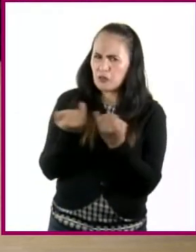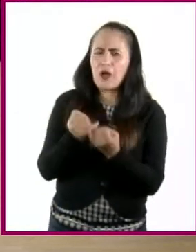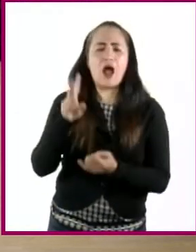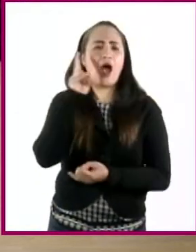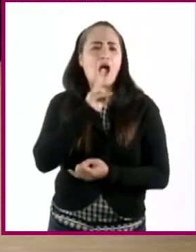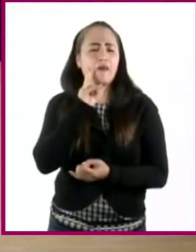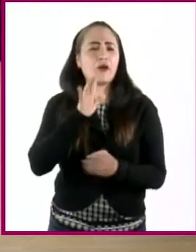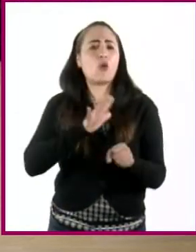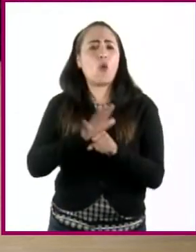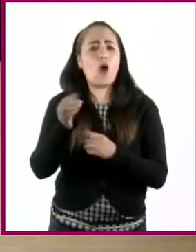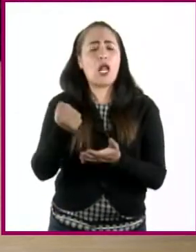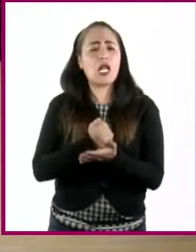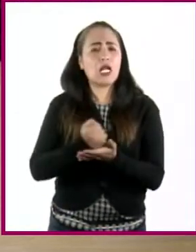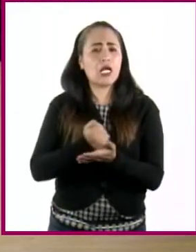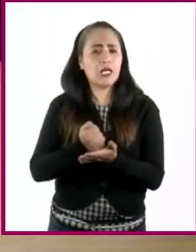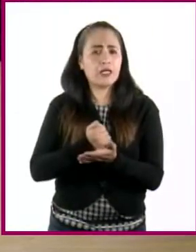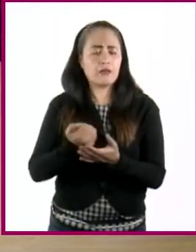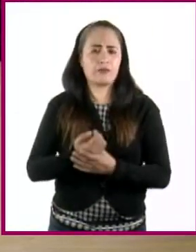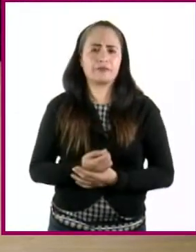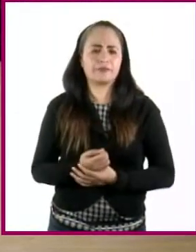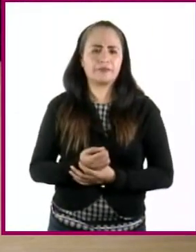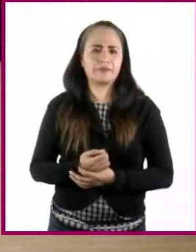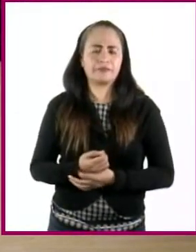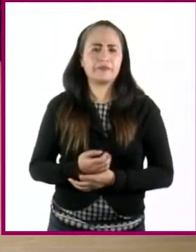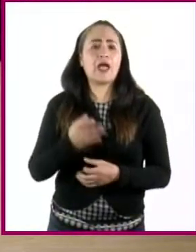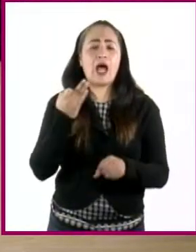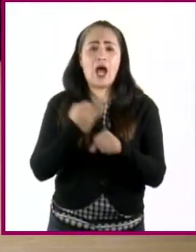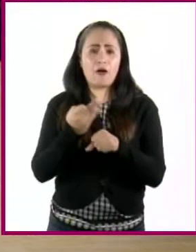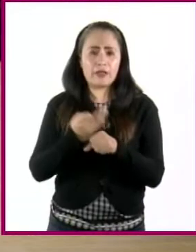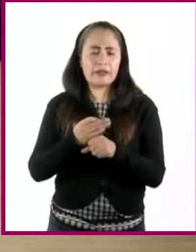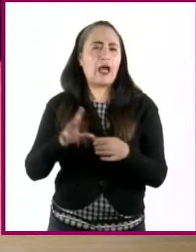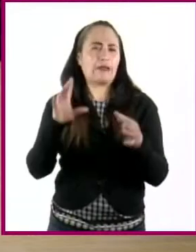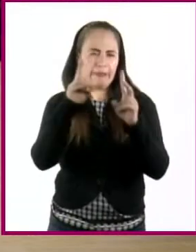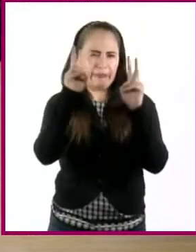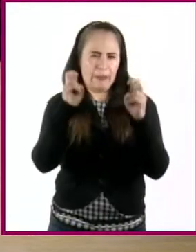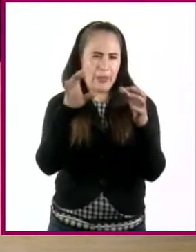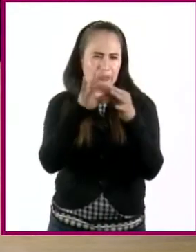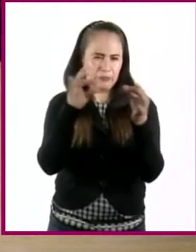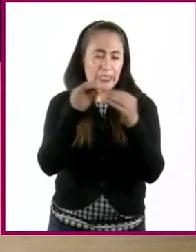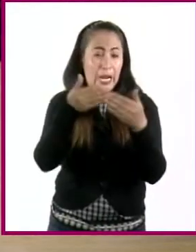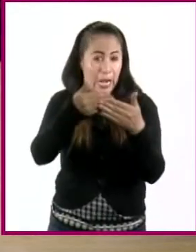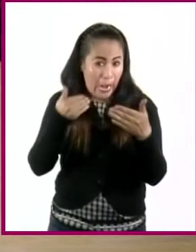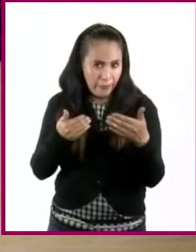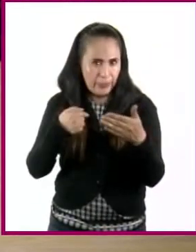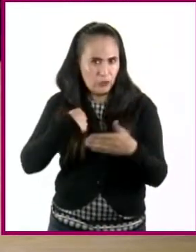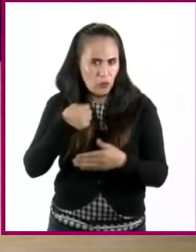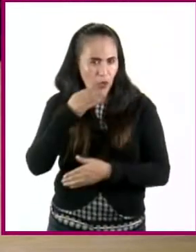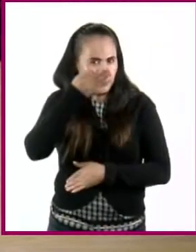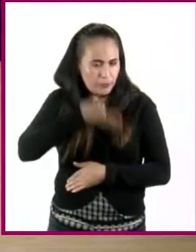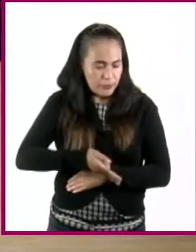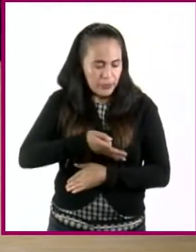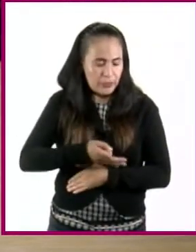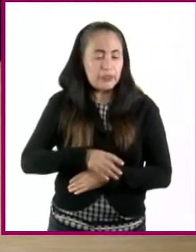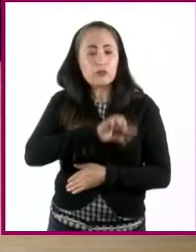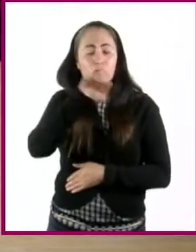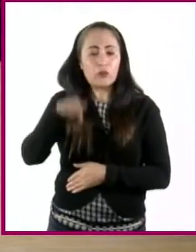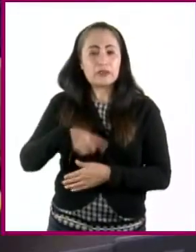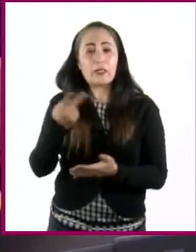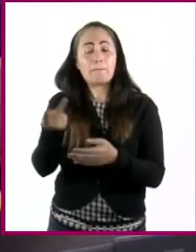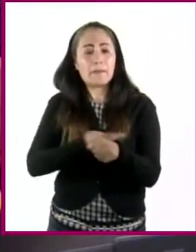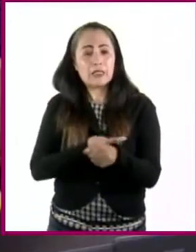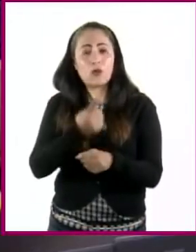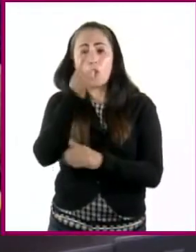nos va a ser conveniente. Hay un tema que me gustaría aclarar antes de tomar la decisión de tomar un crédito y qué pasa si no se paga la